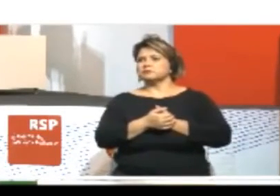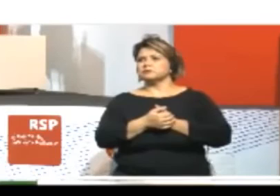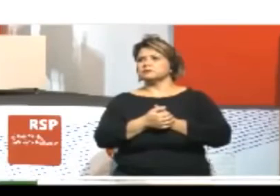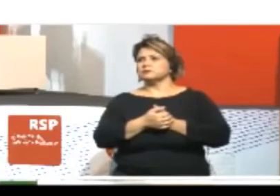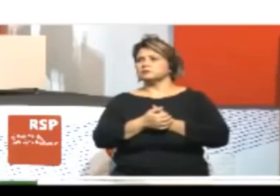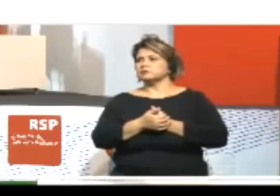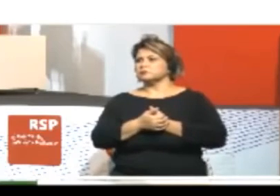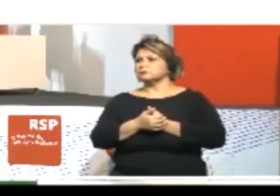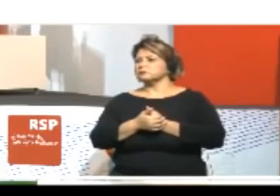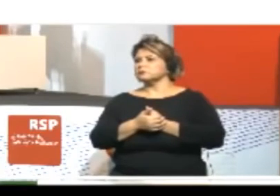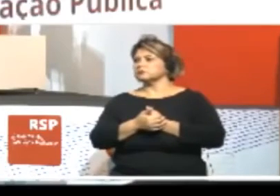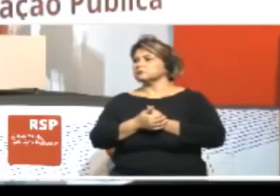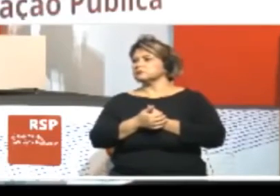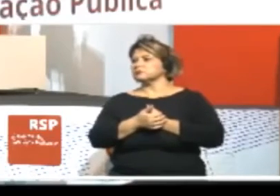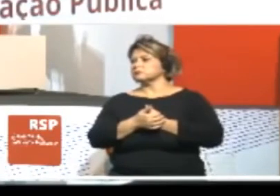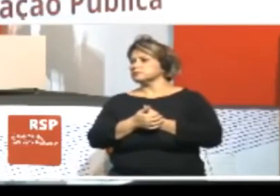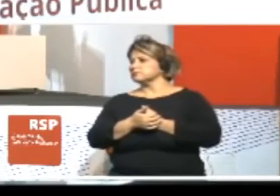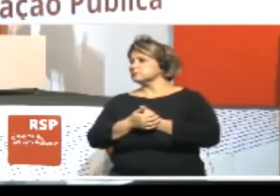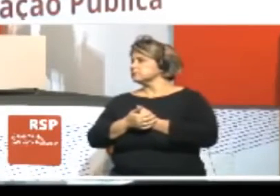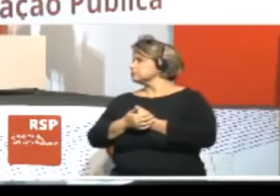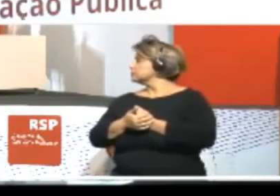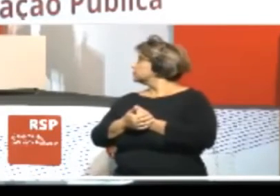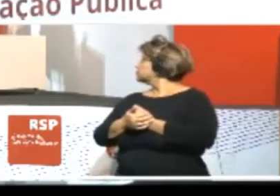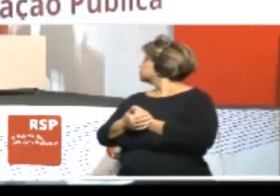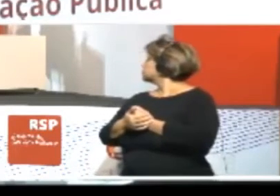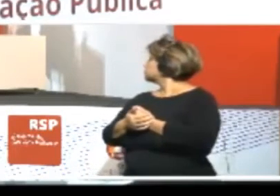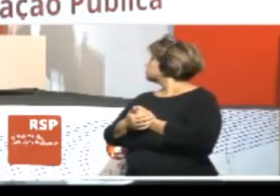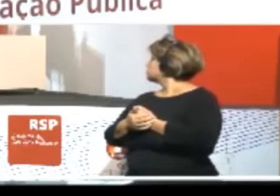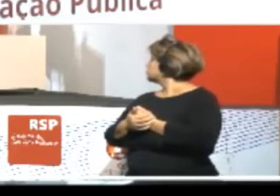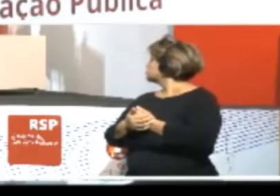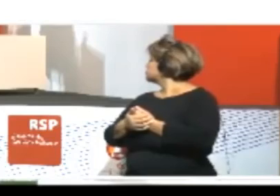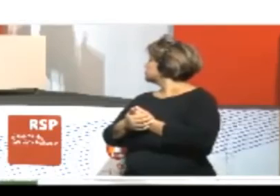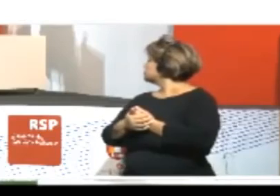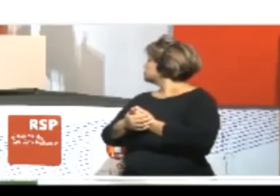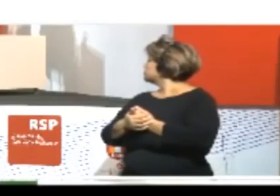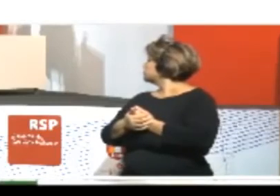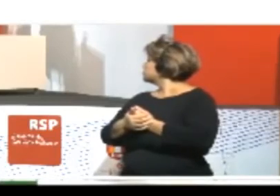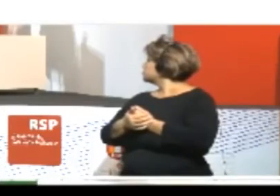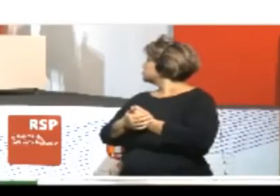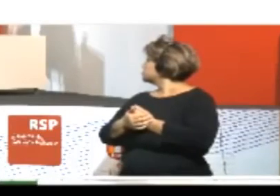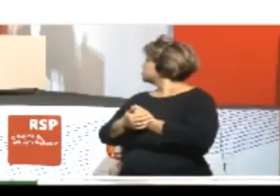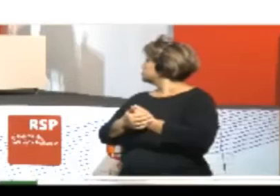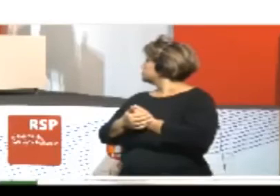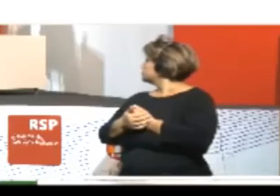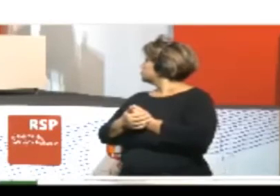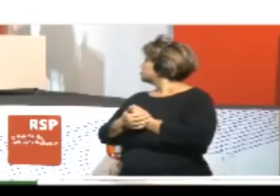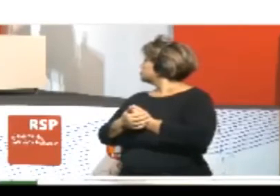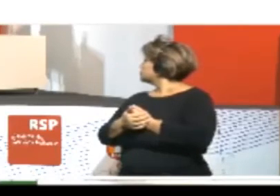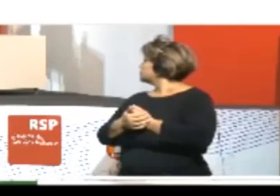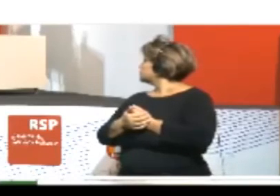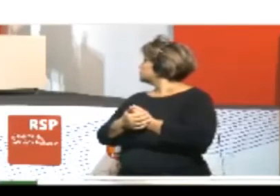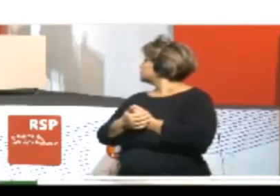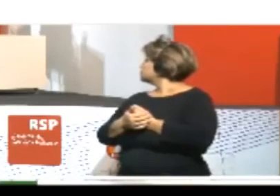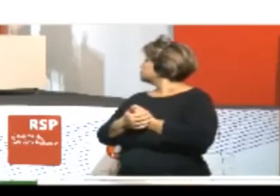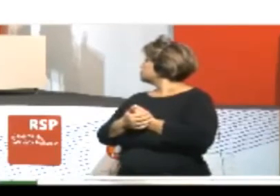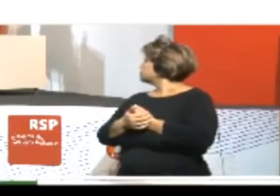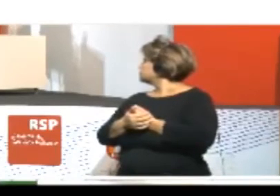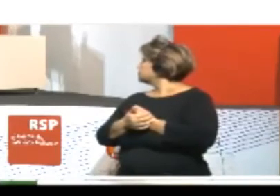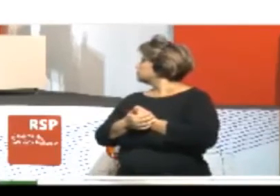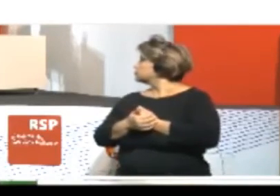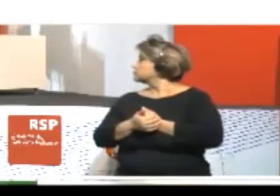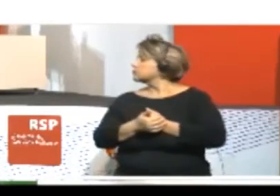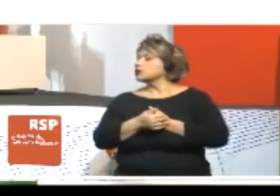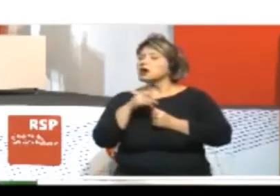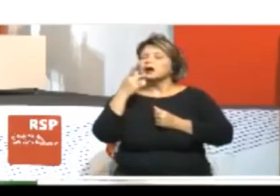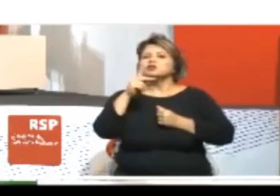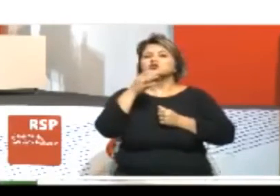De novo? Bueno, sí. Por favor. ¿Cuáles son las conclusiones de sus